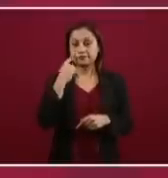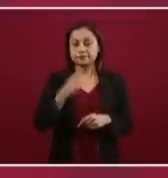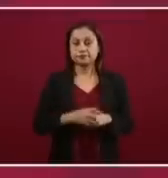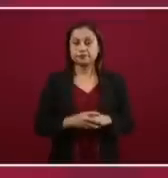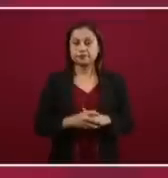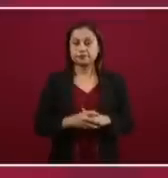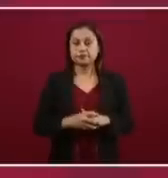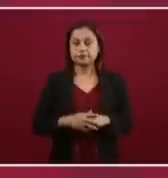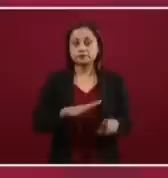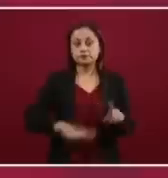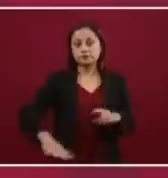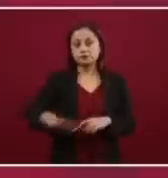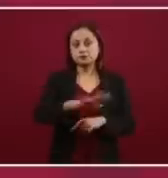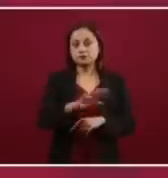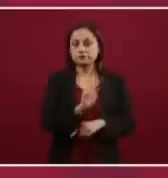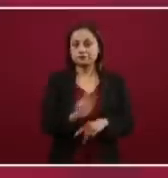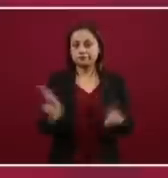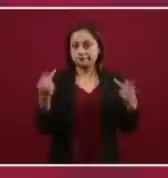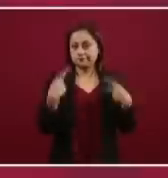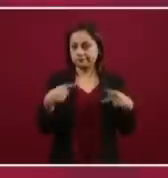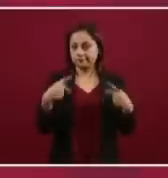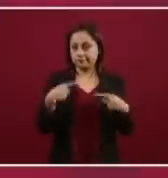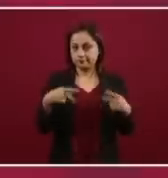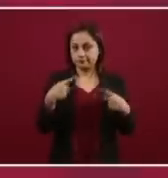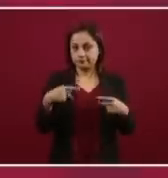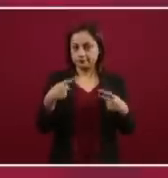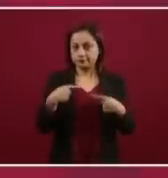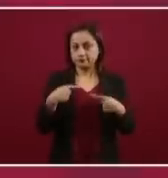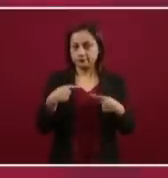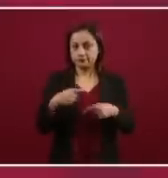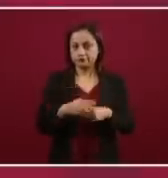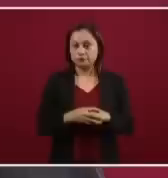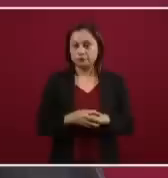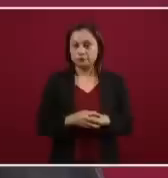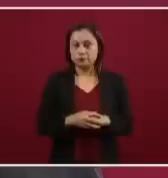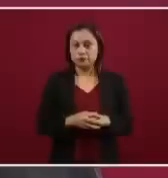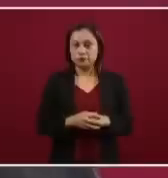el pueblo tiene